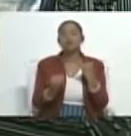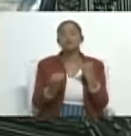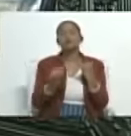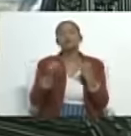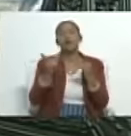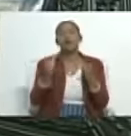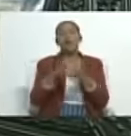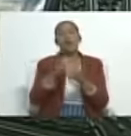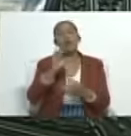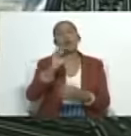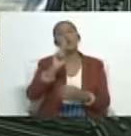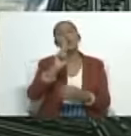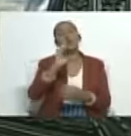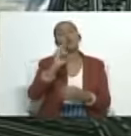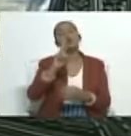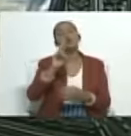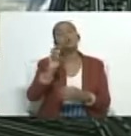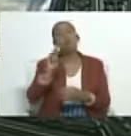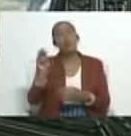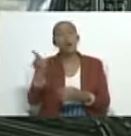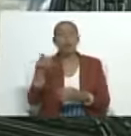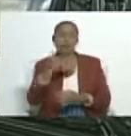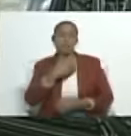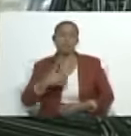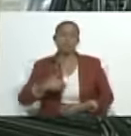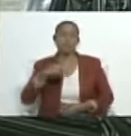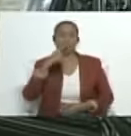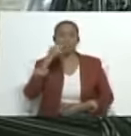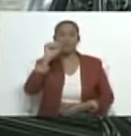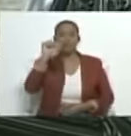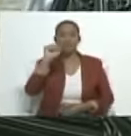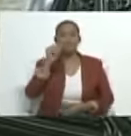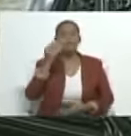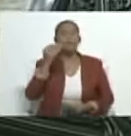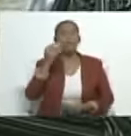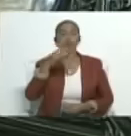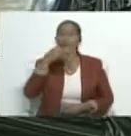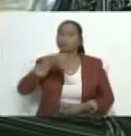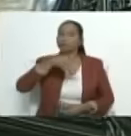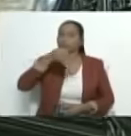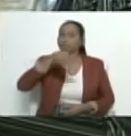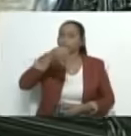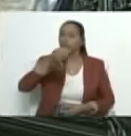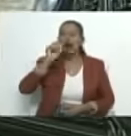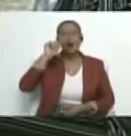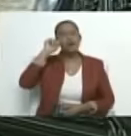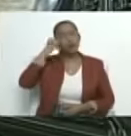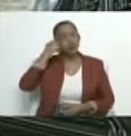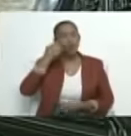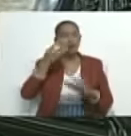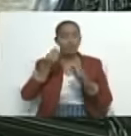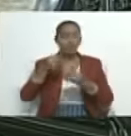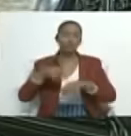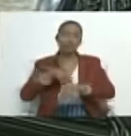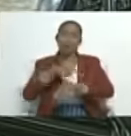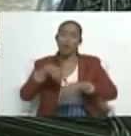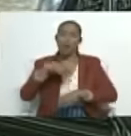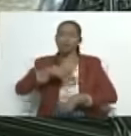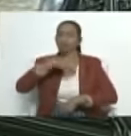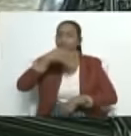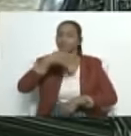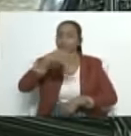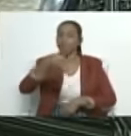el presidente Nicolás Maduro reitera mucho por estos días y por estas horas, donde